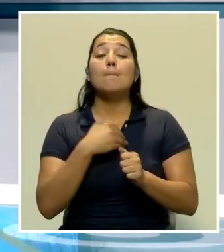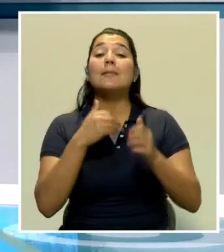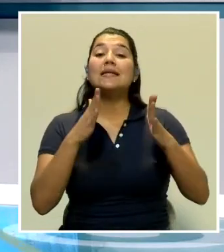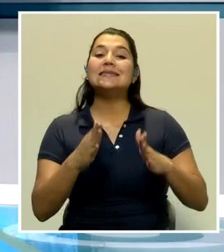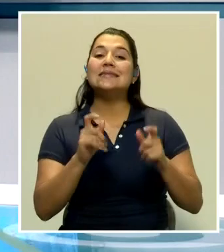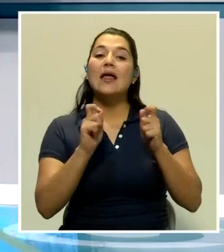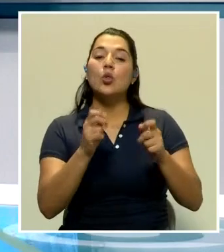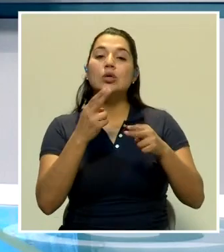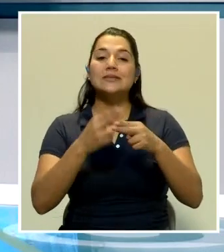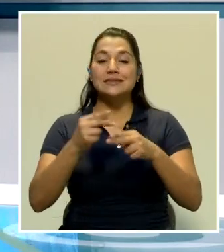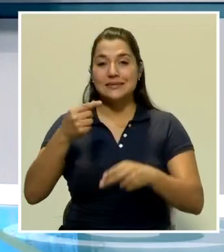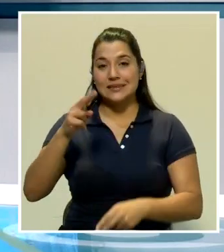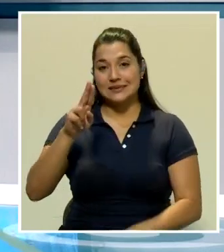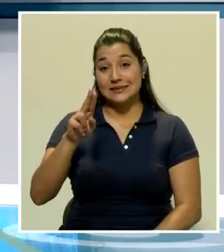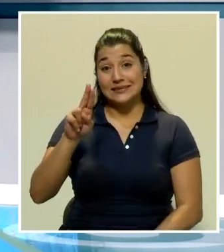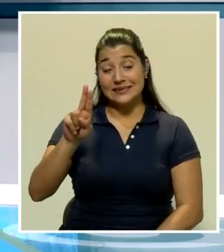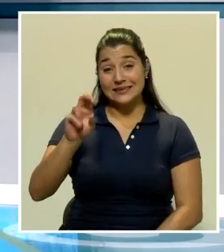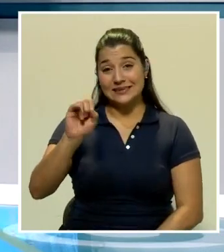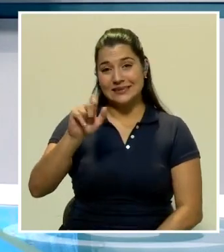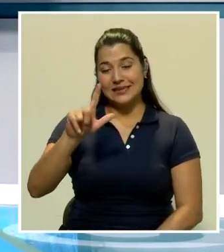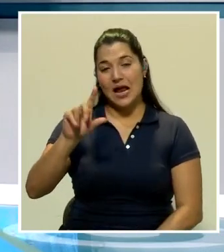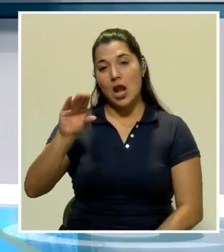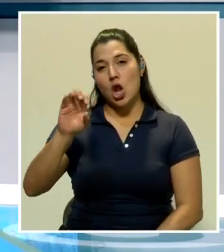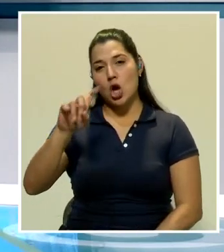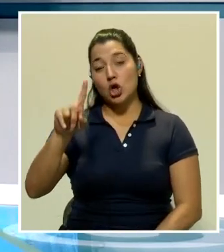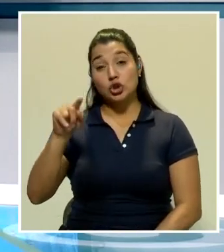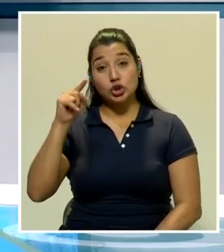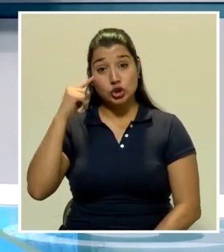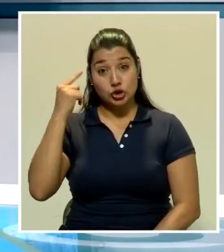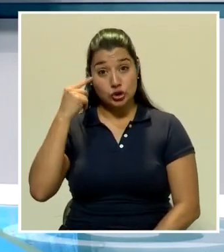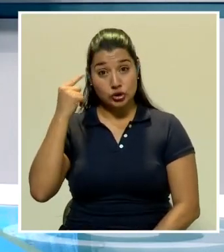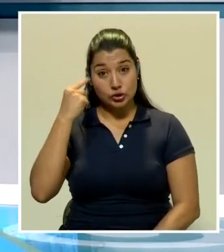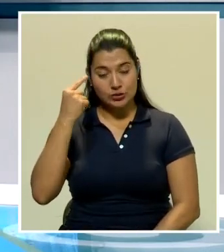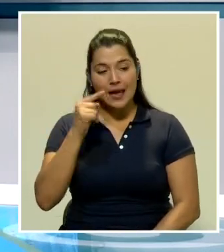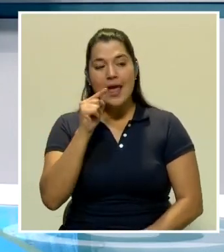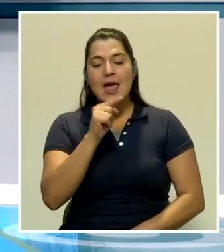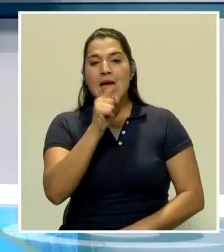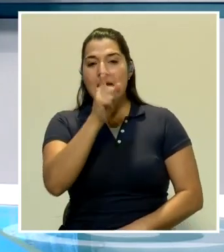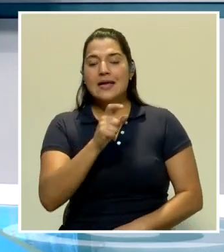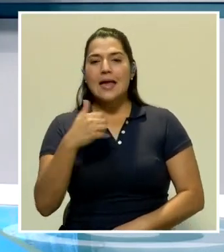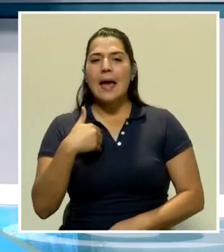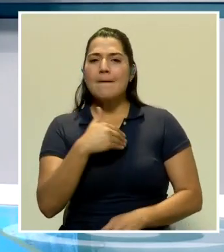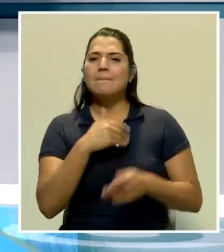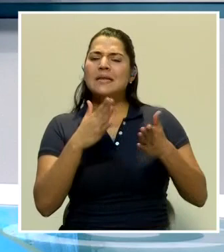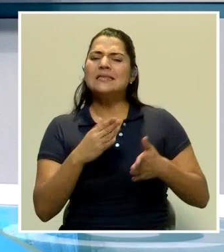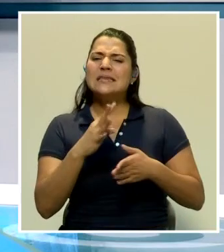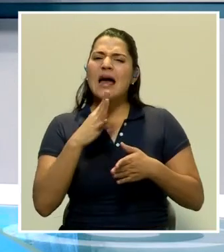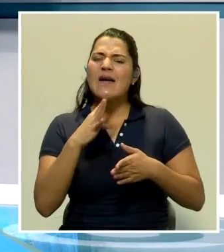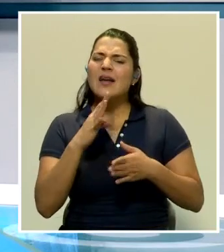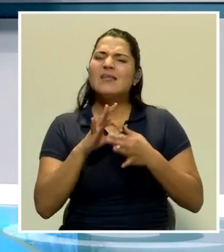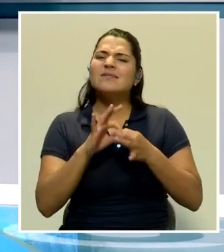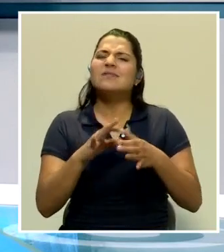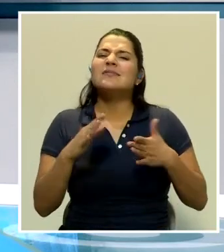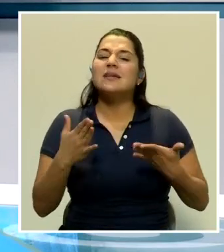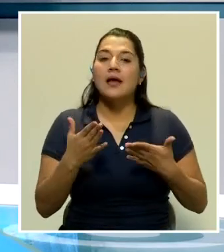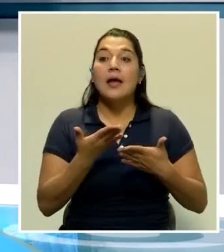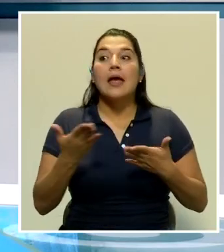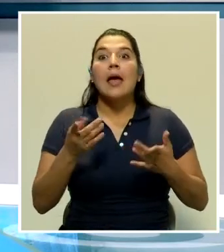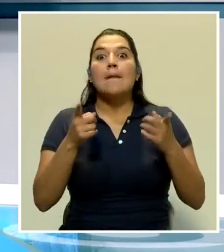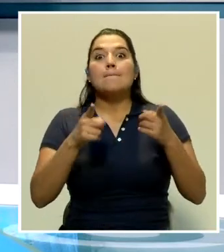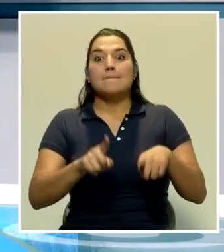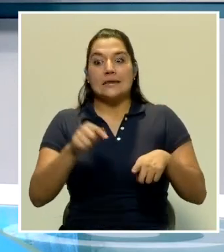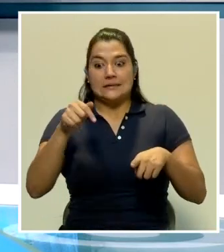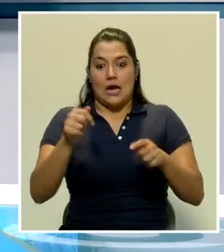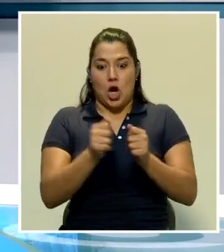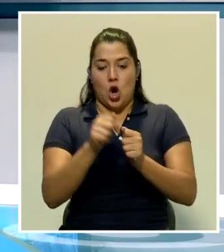Educación, doña Giselle Cruz. La ministra nos hablará de qué pasará con este